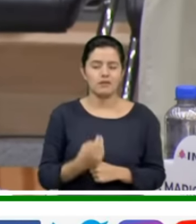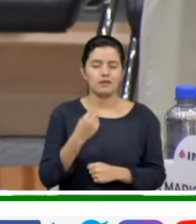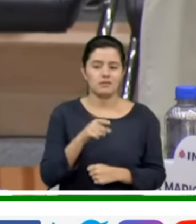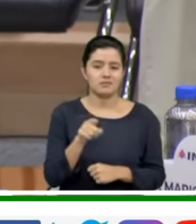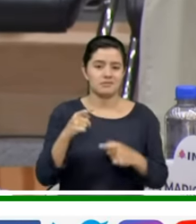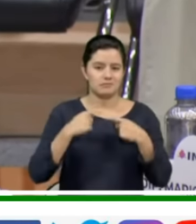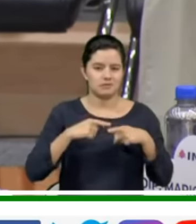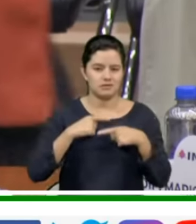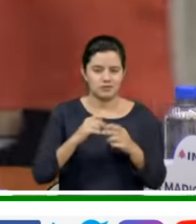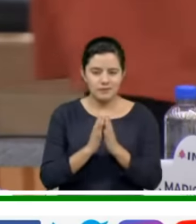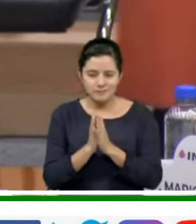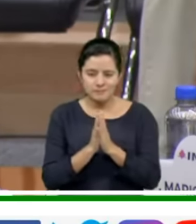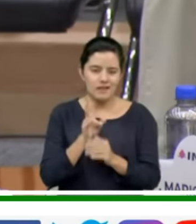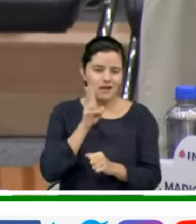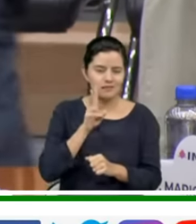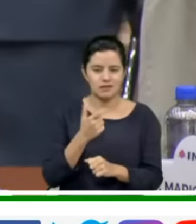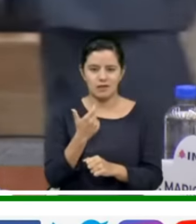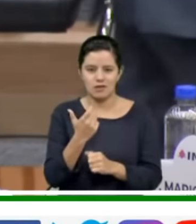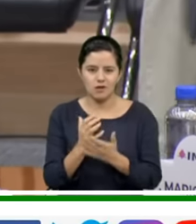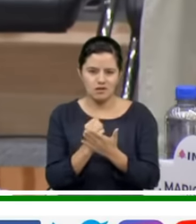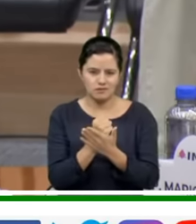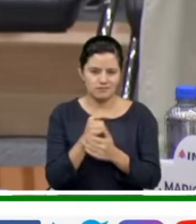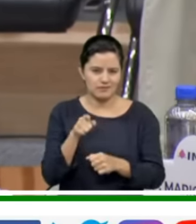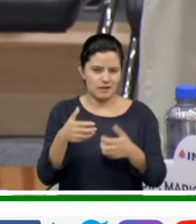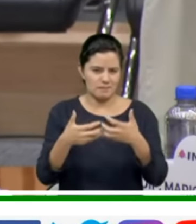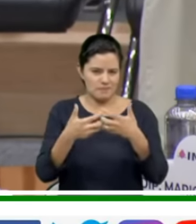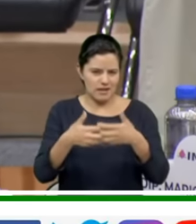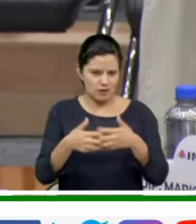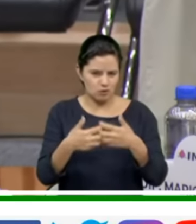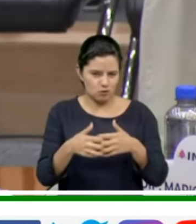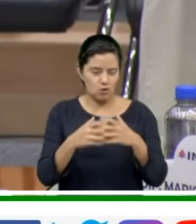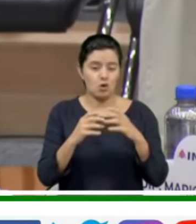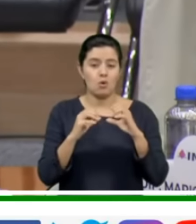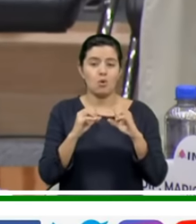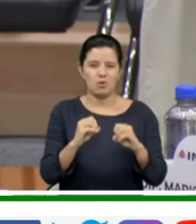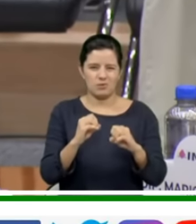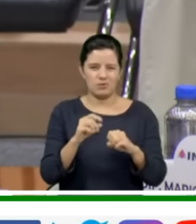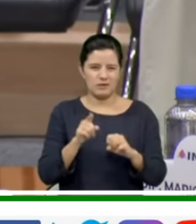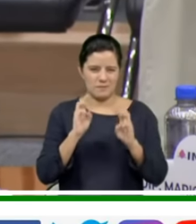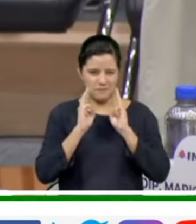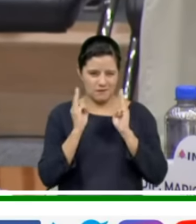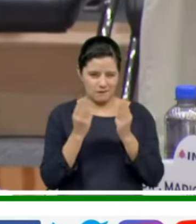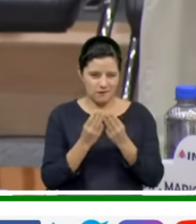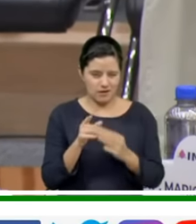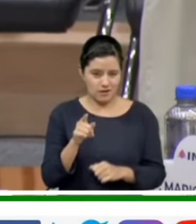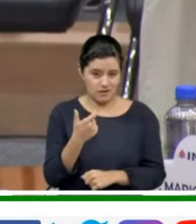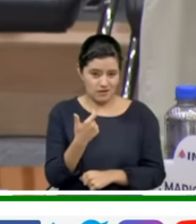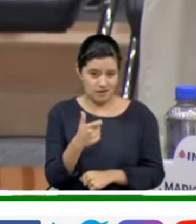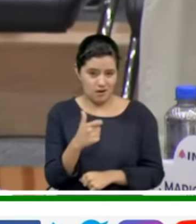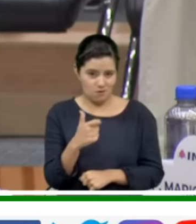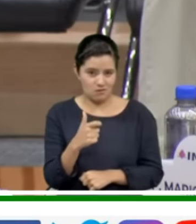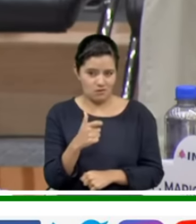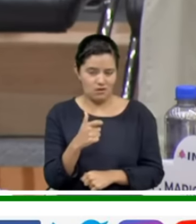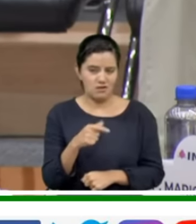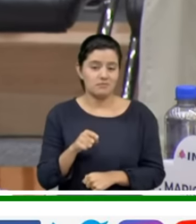dinero de algún empresario o del dinero del crimen del crimen que se